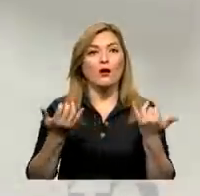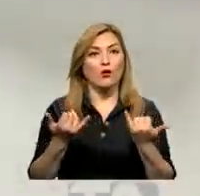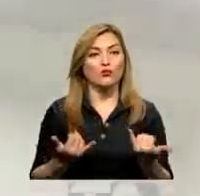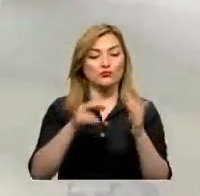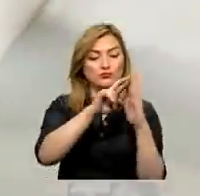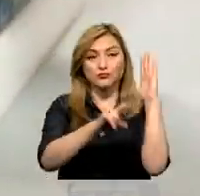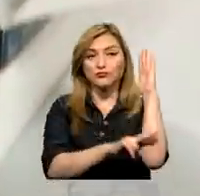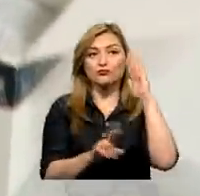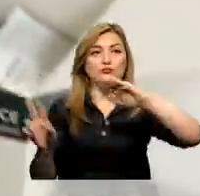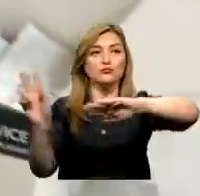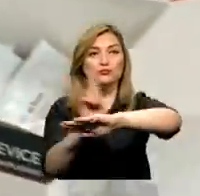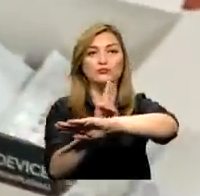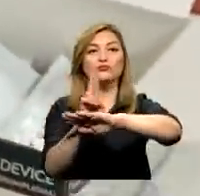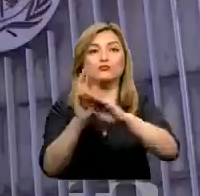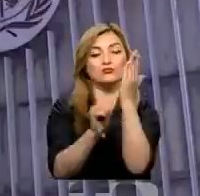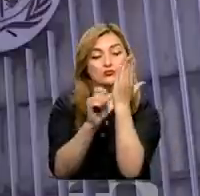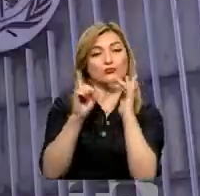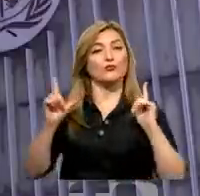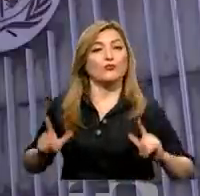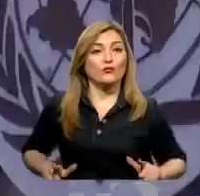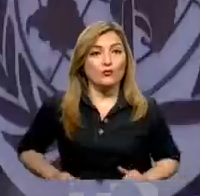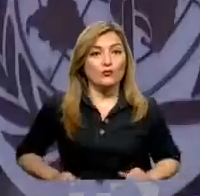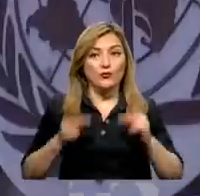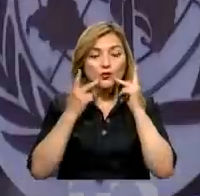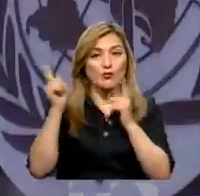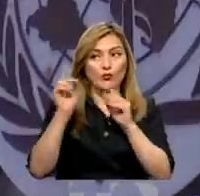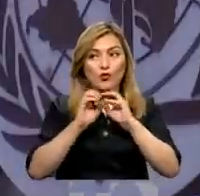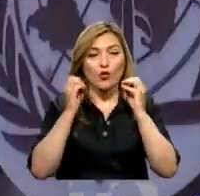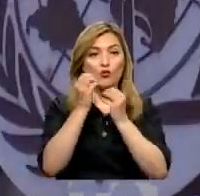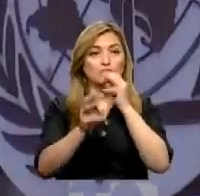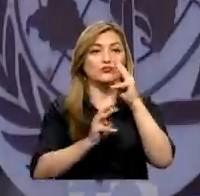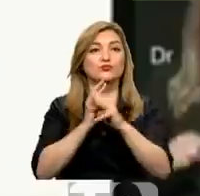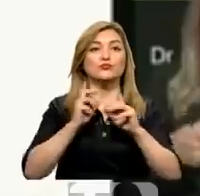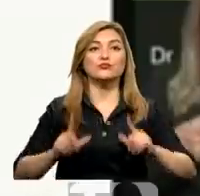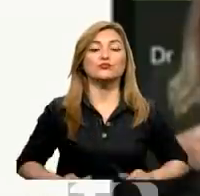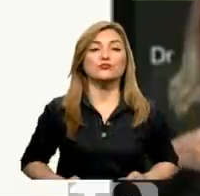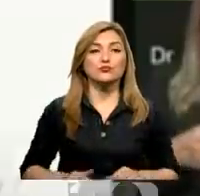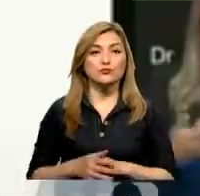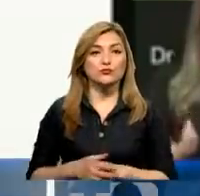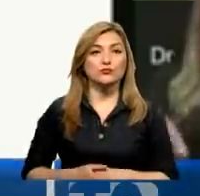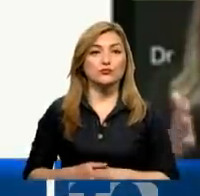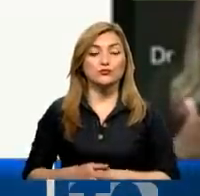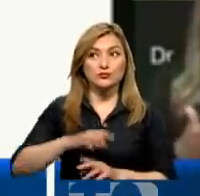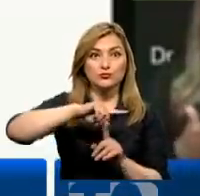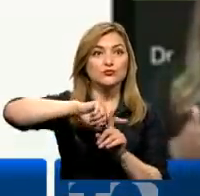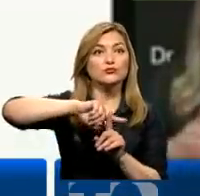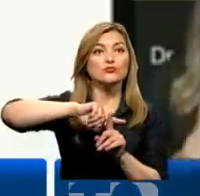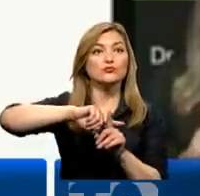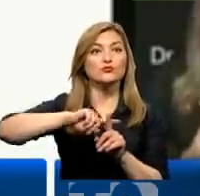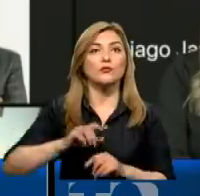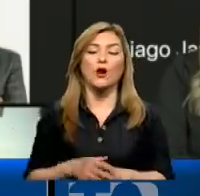los reglamentos de uso por parte del Ministerio de Salud Pública y de la Organización Mundial de la Salud. Si sale positiva,